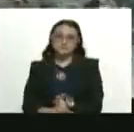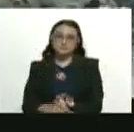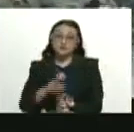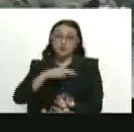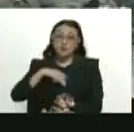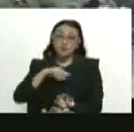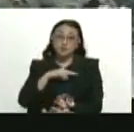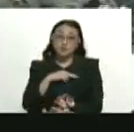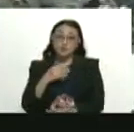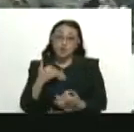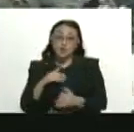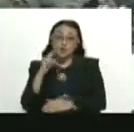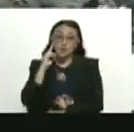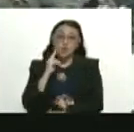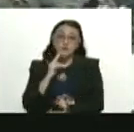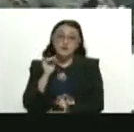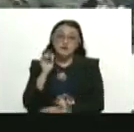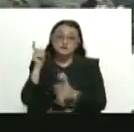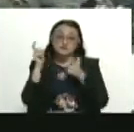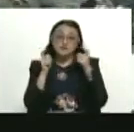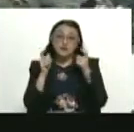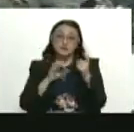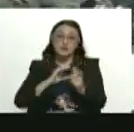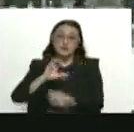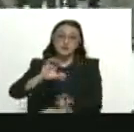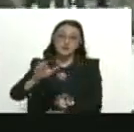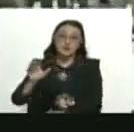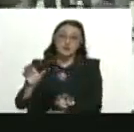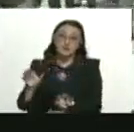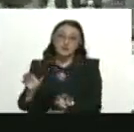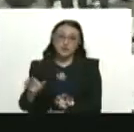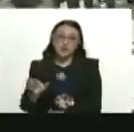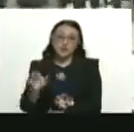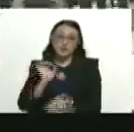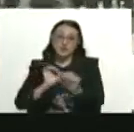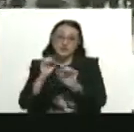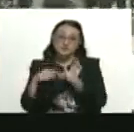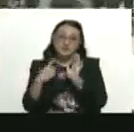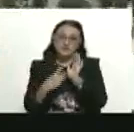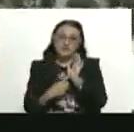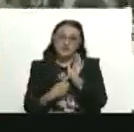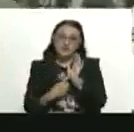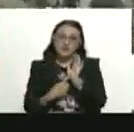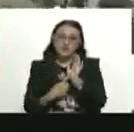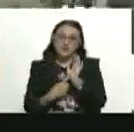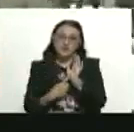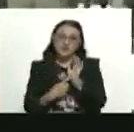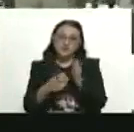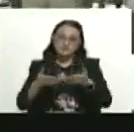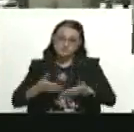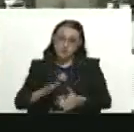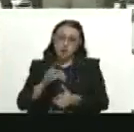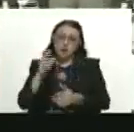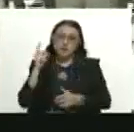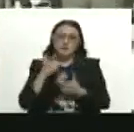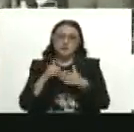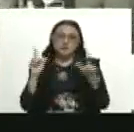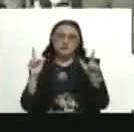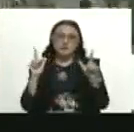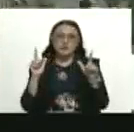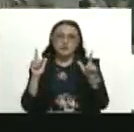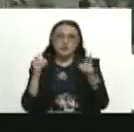Nosotros, los hijos de Bolívar y Chávez, desde la región estratégica Defensa Integral Capital, cuna del Libertador,